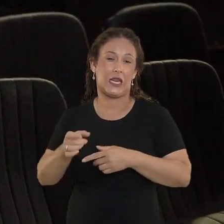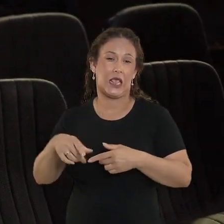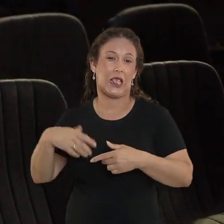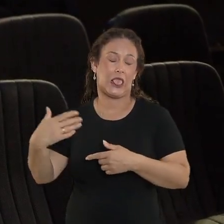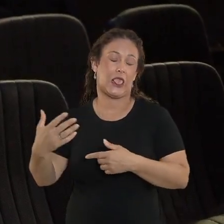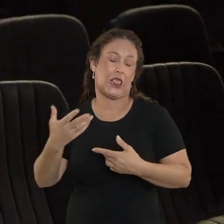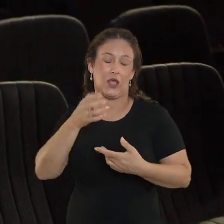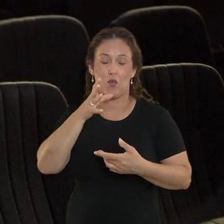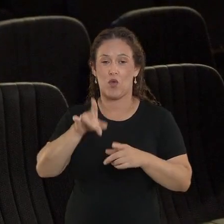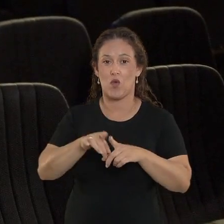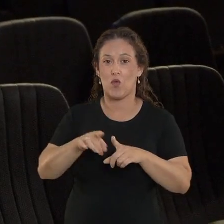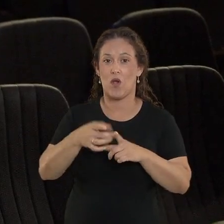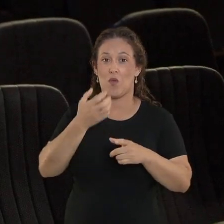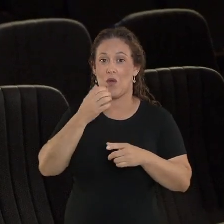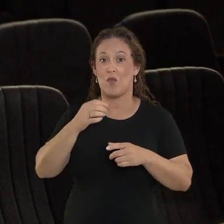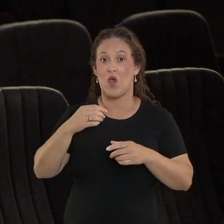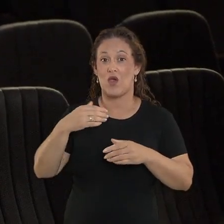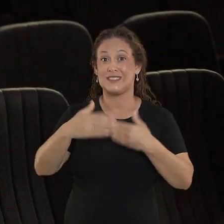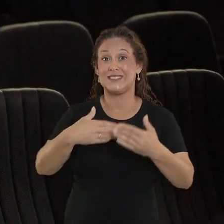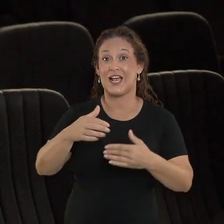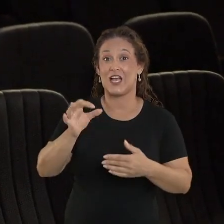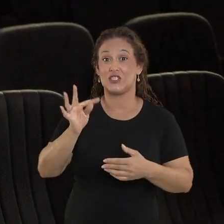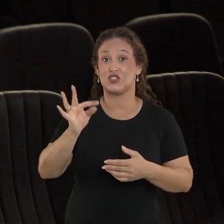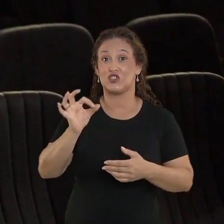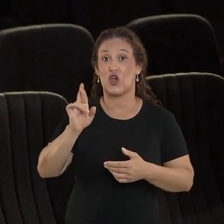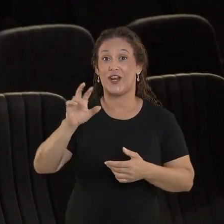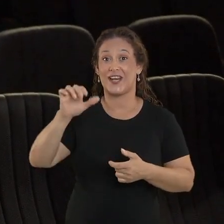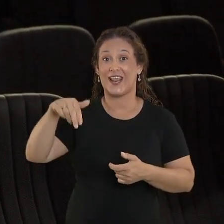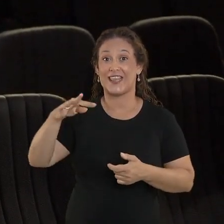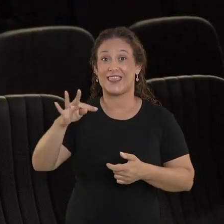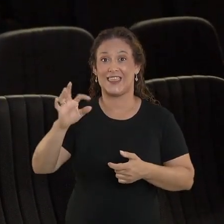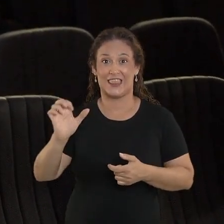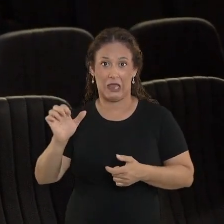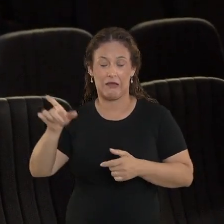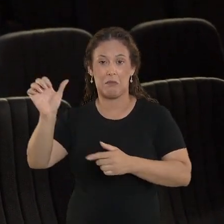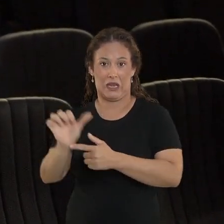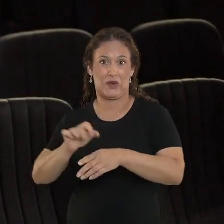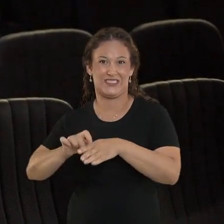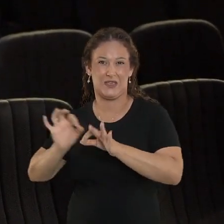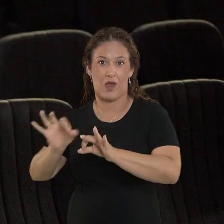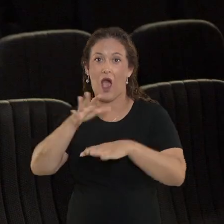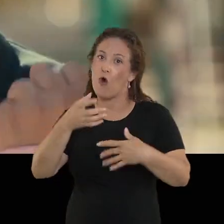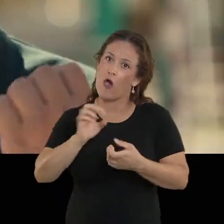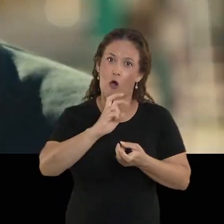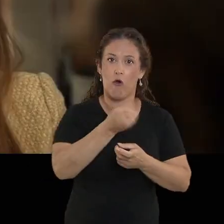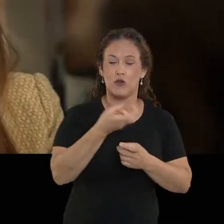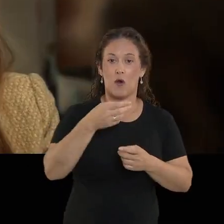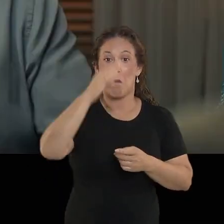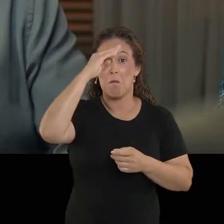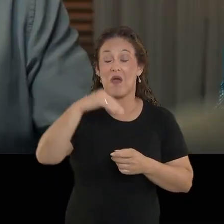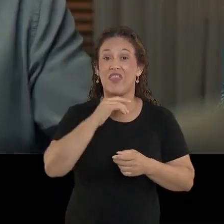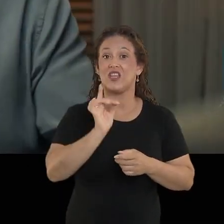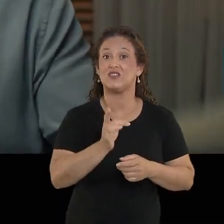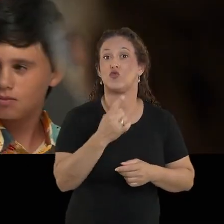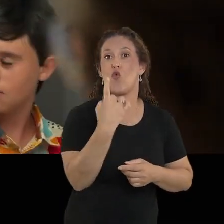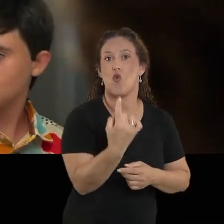cine un poco más irreverente que era el de la saga de Torrente. Ahora nos llega este verano Padre no hay más que